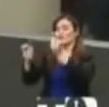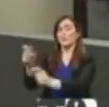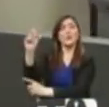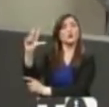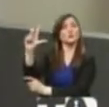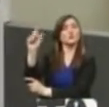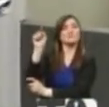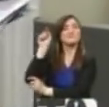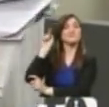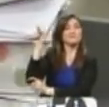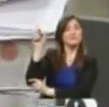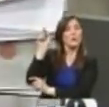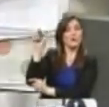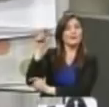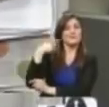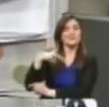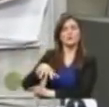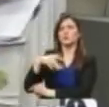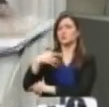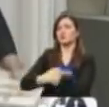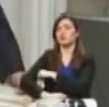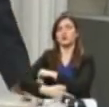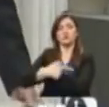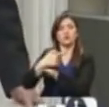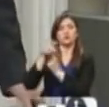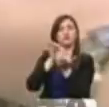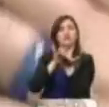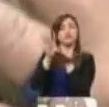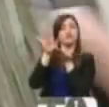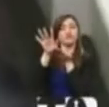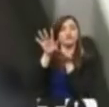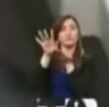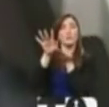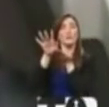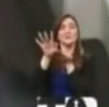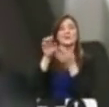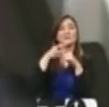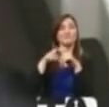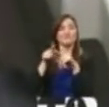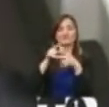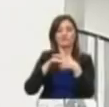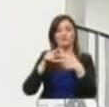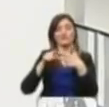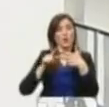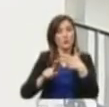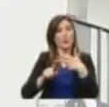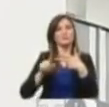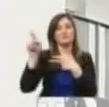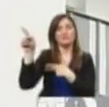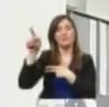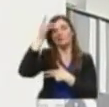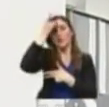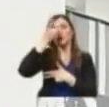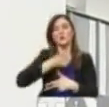superintendente de comunicación, Carlos Ochoa, enfrenta una sanción de destitución, glosa y multa predeterminada por la Contraloría General